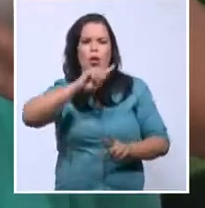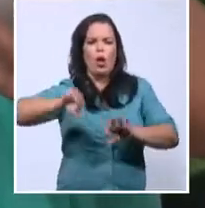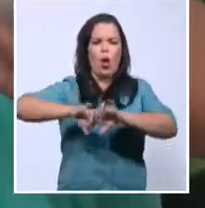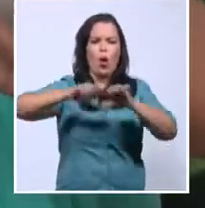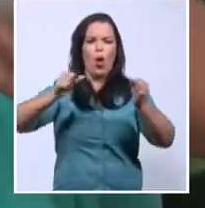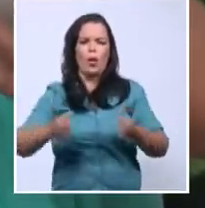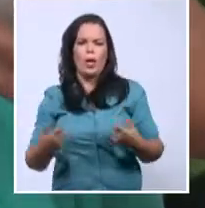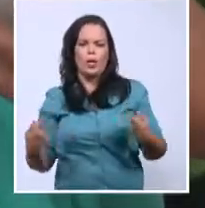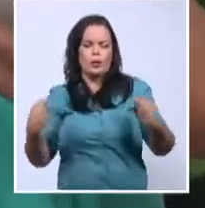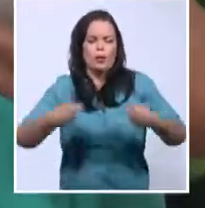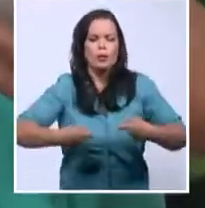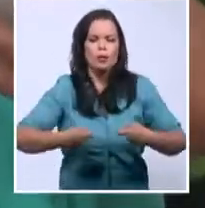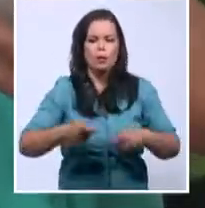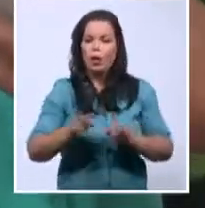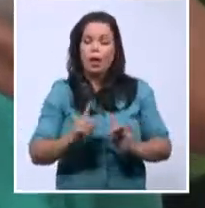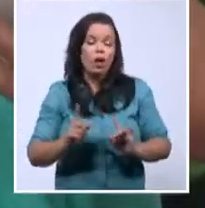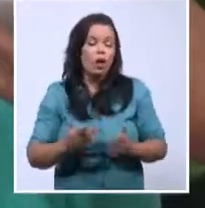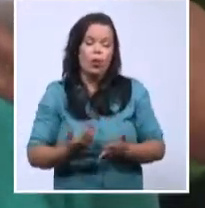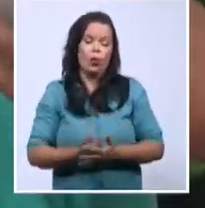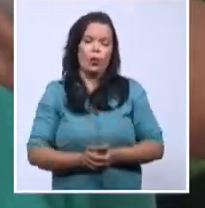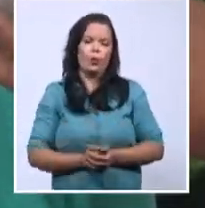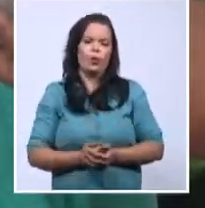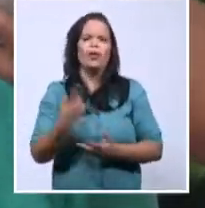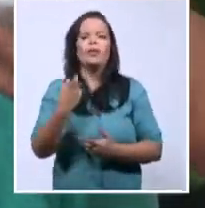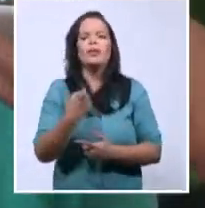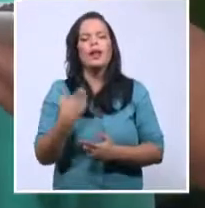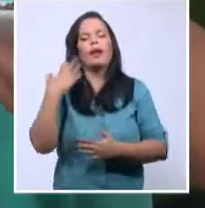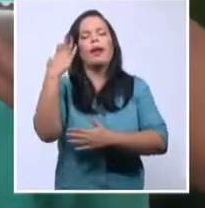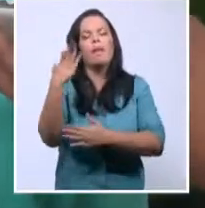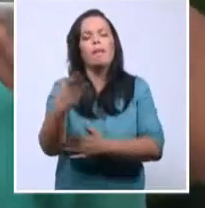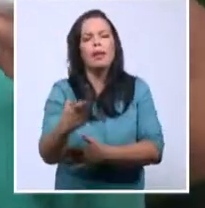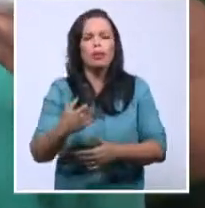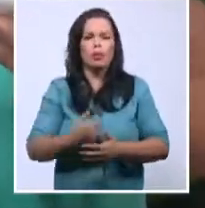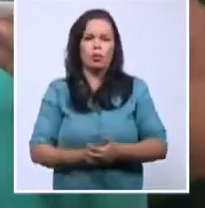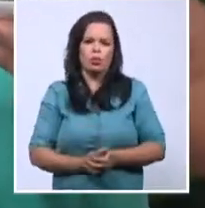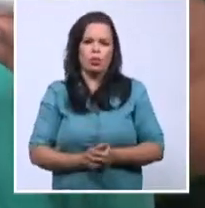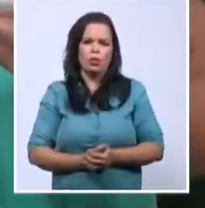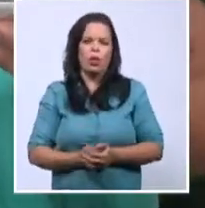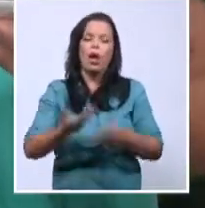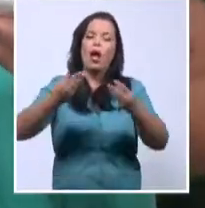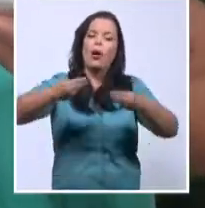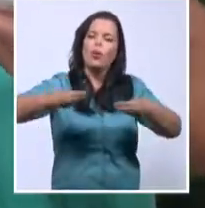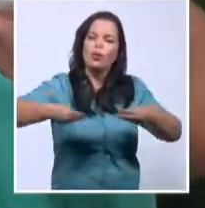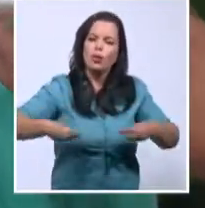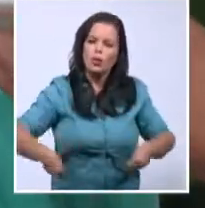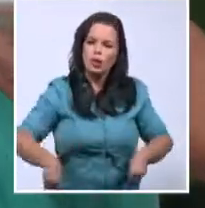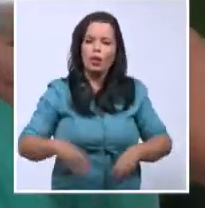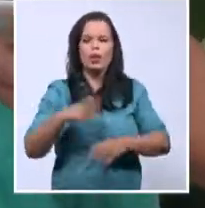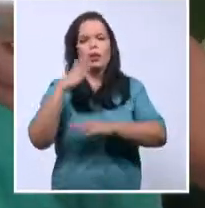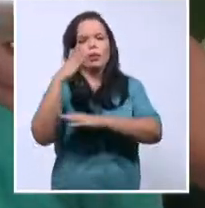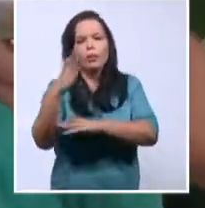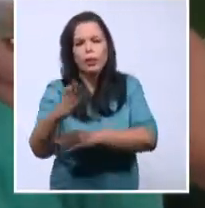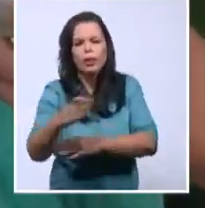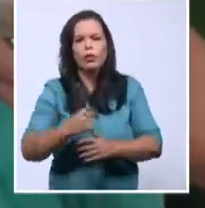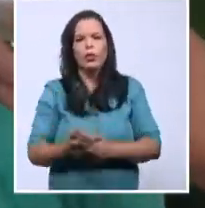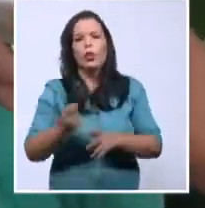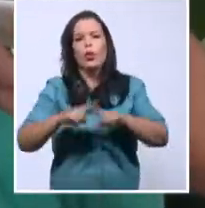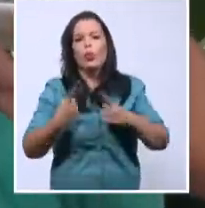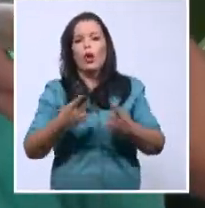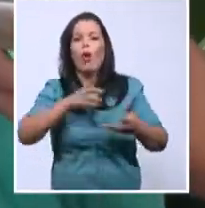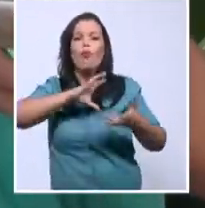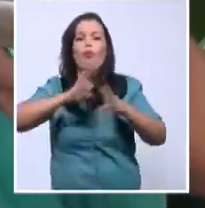Hay que hacerlo con respeto, y hay que abrir canales y aprovechar los canales que ya están también. Y si esos que tenemos no son, habrá